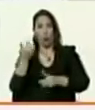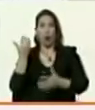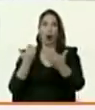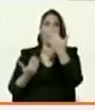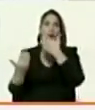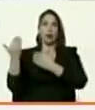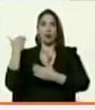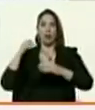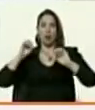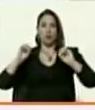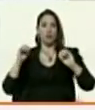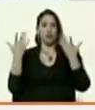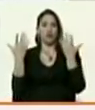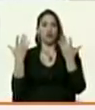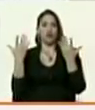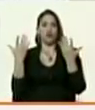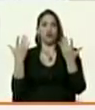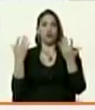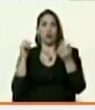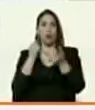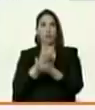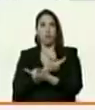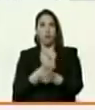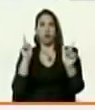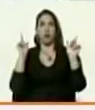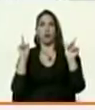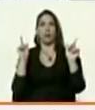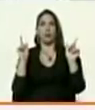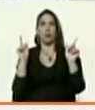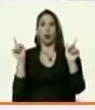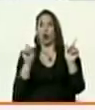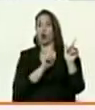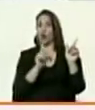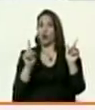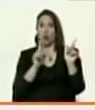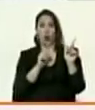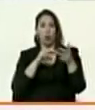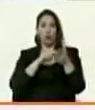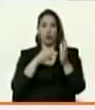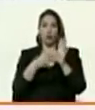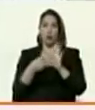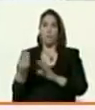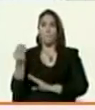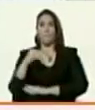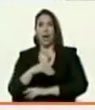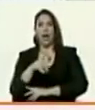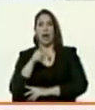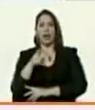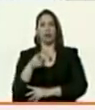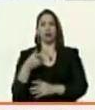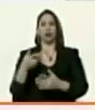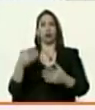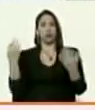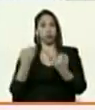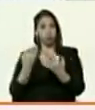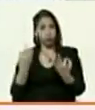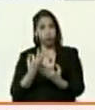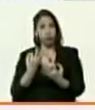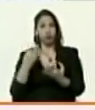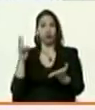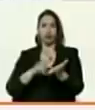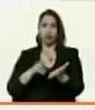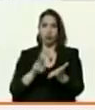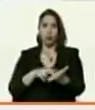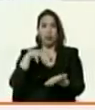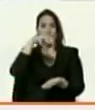de lograr estas excarcelaciones que no son, repito, más que un gesto real, verídico, del